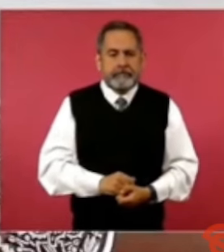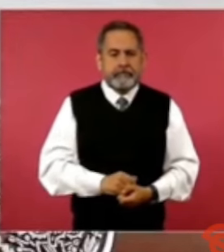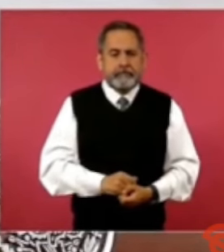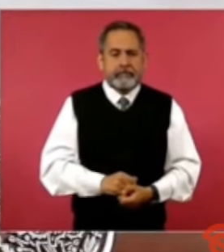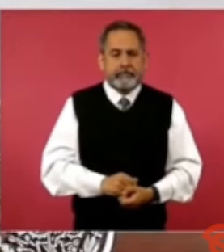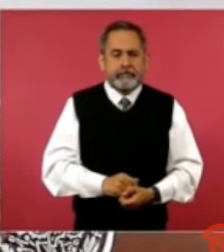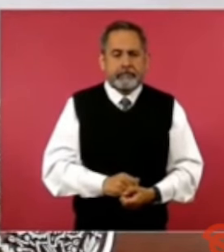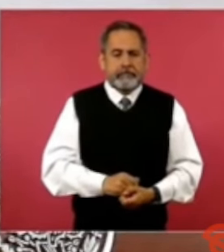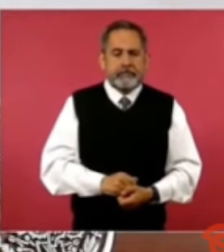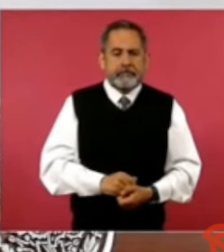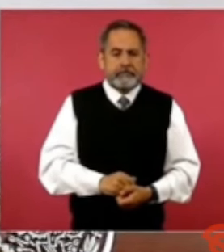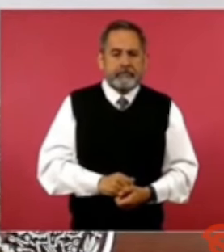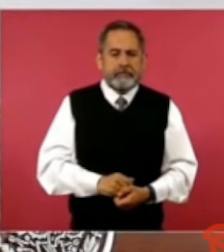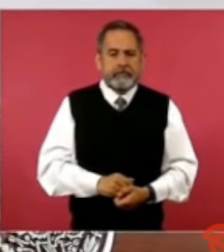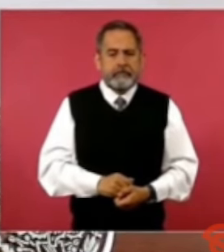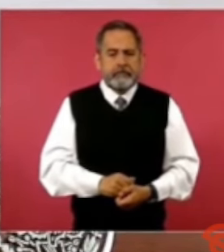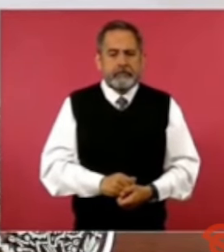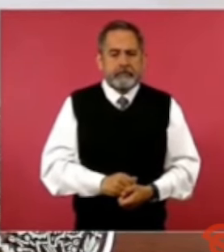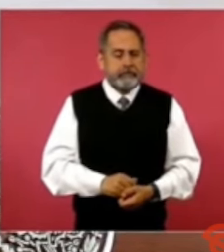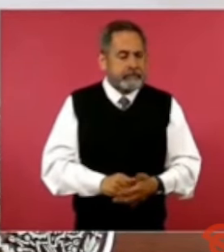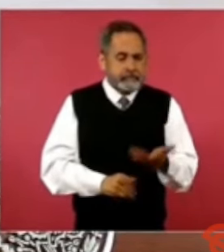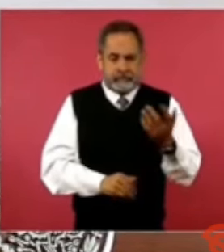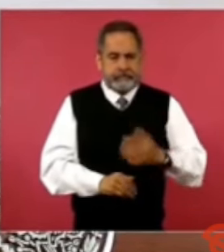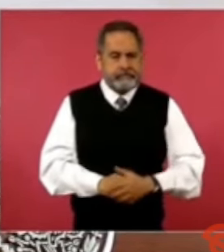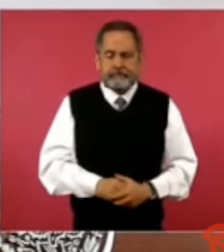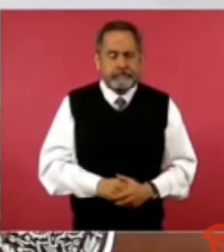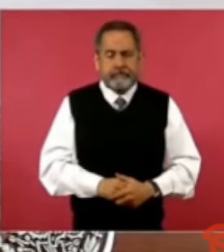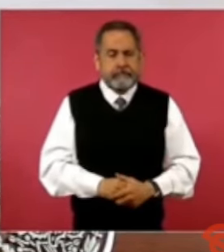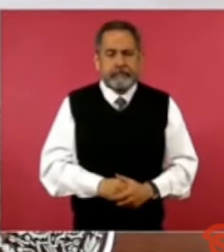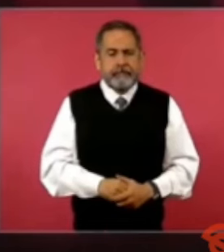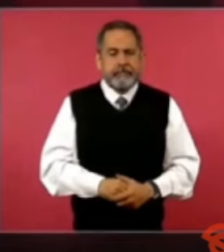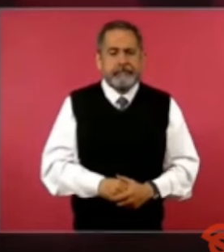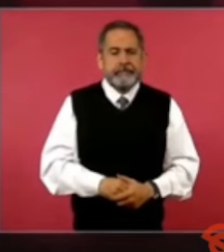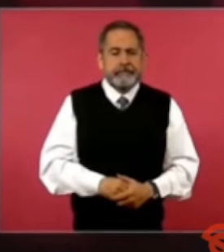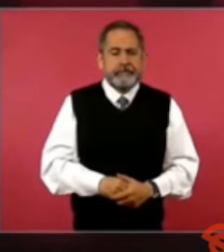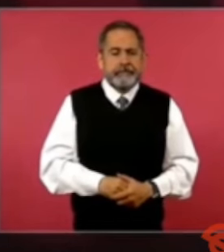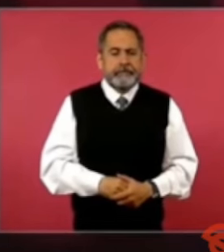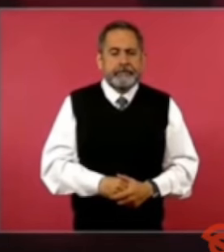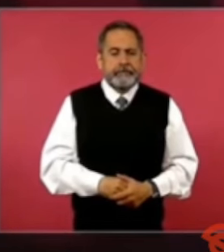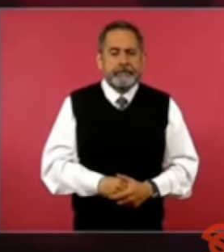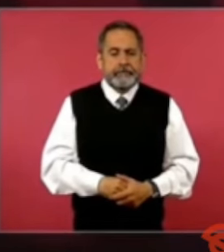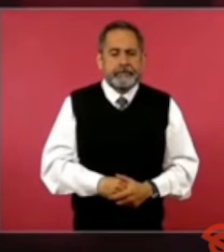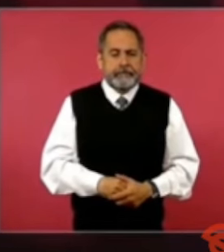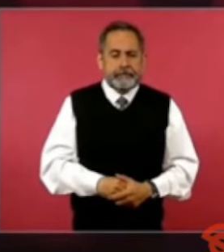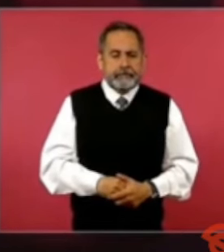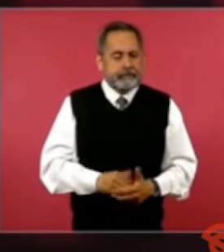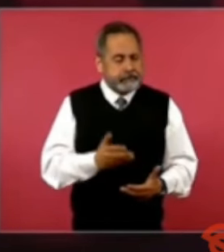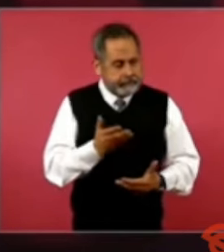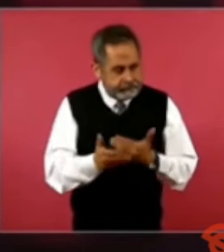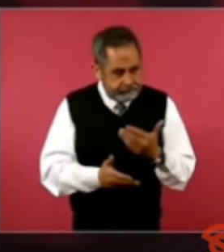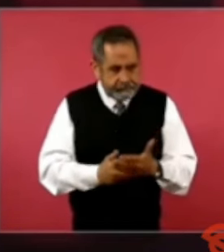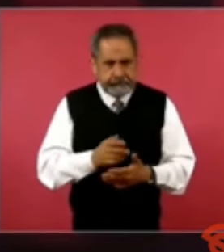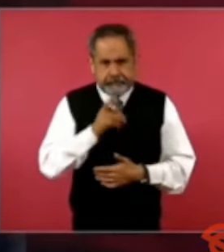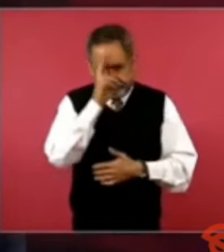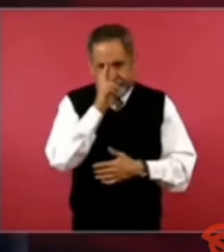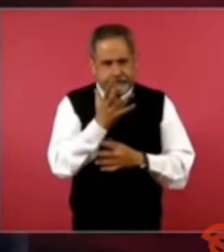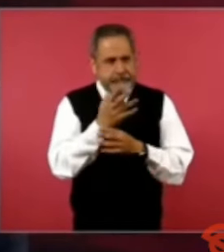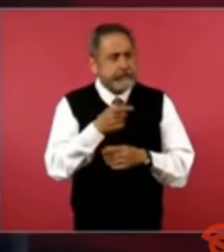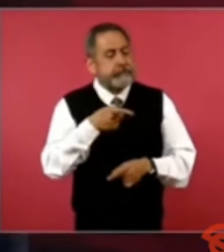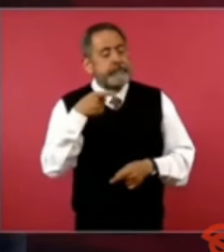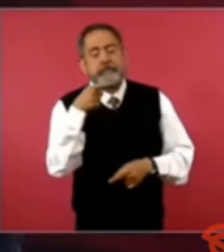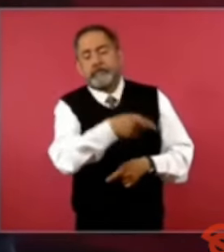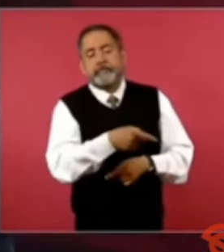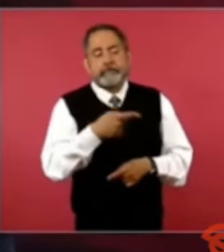blanco a verle este con todo respeto no